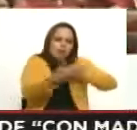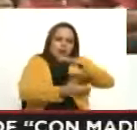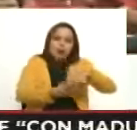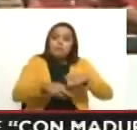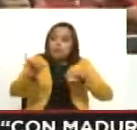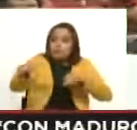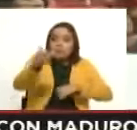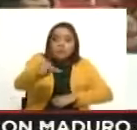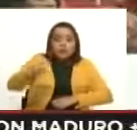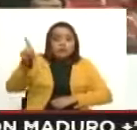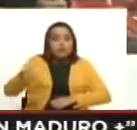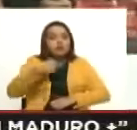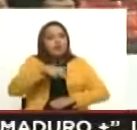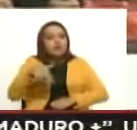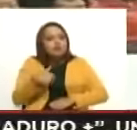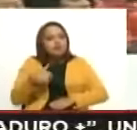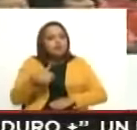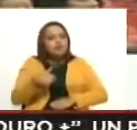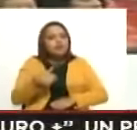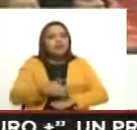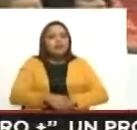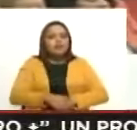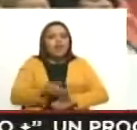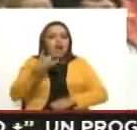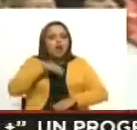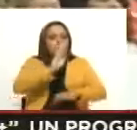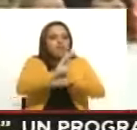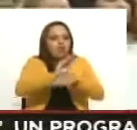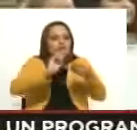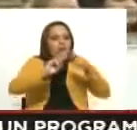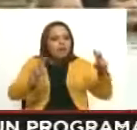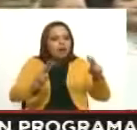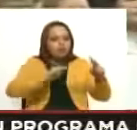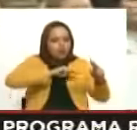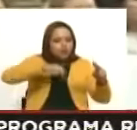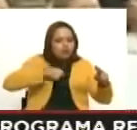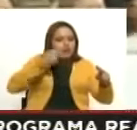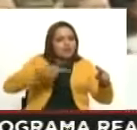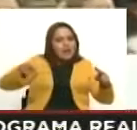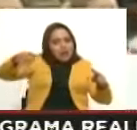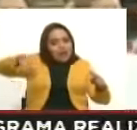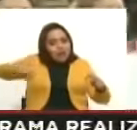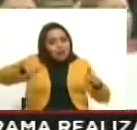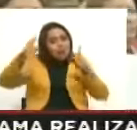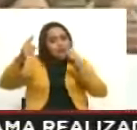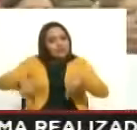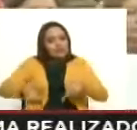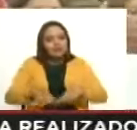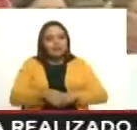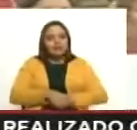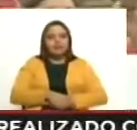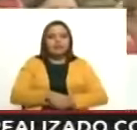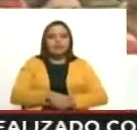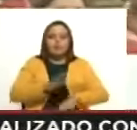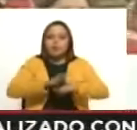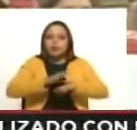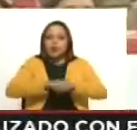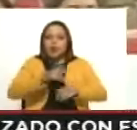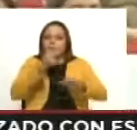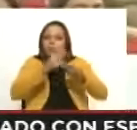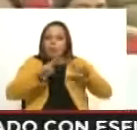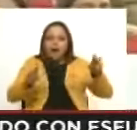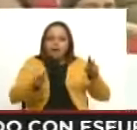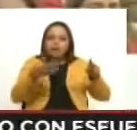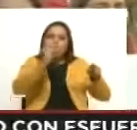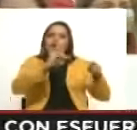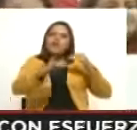Nosotros nos estamos preparando para garantizar la paz, no solo la nuestra, sino la de ellos también. Porque la paz no diferencia a nadie,